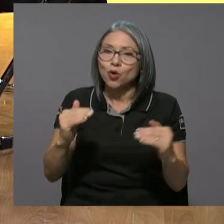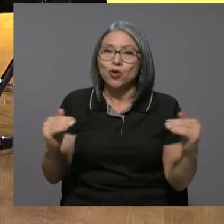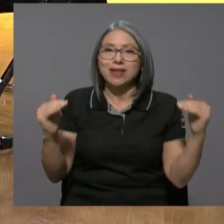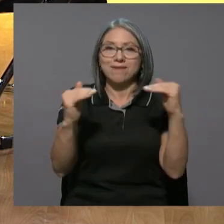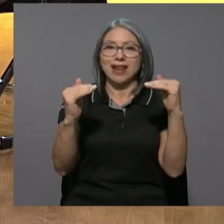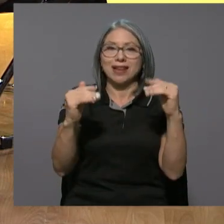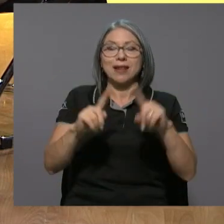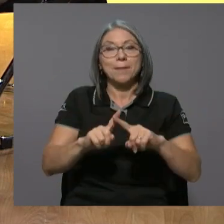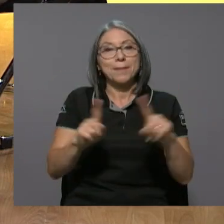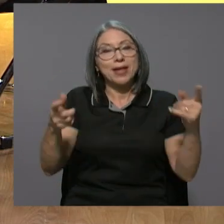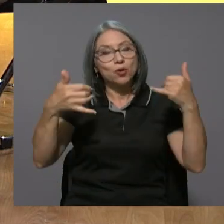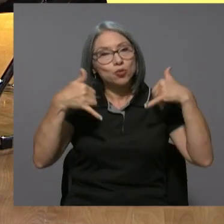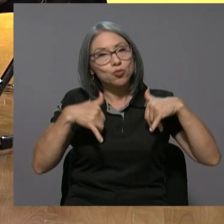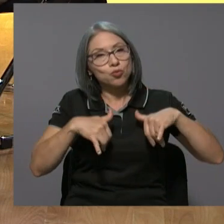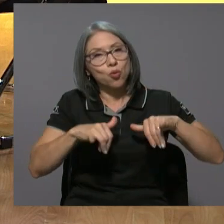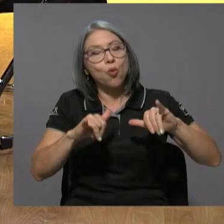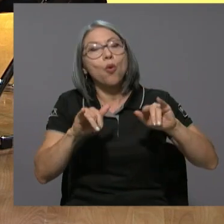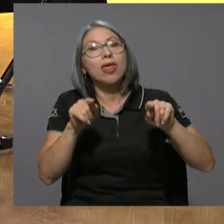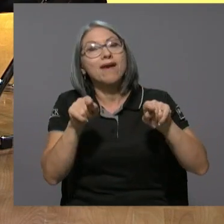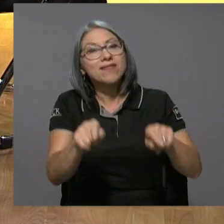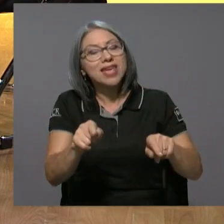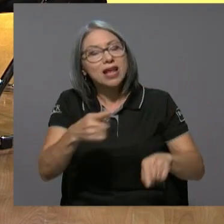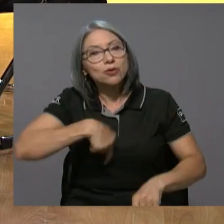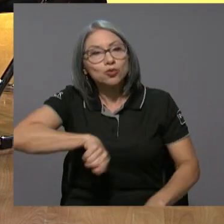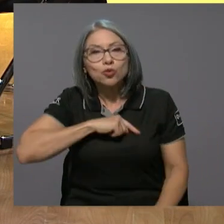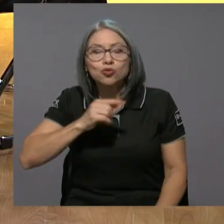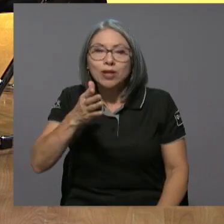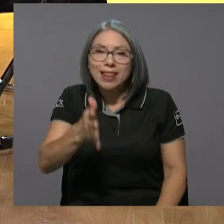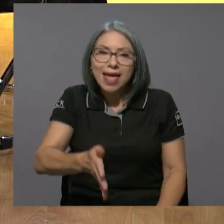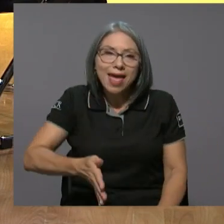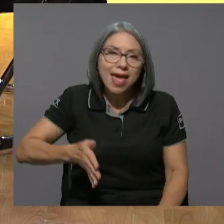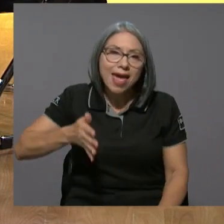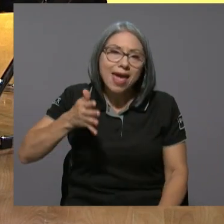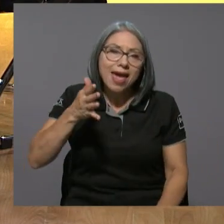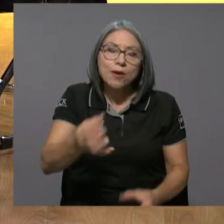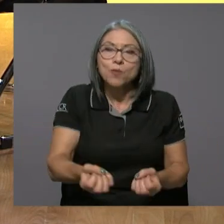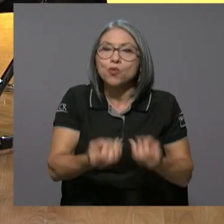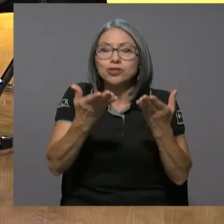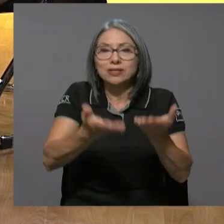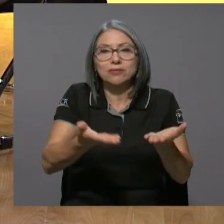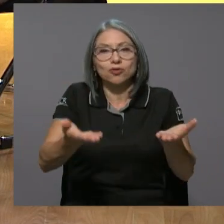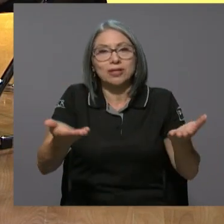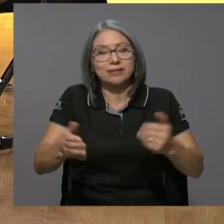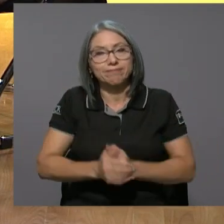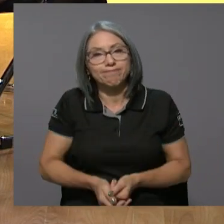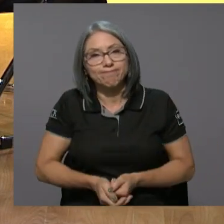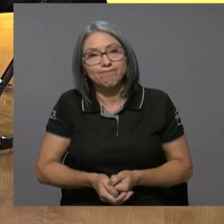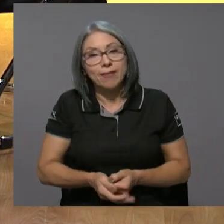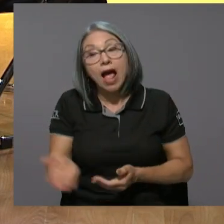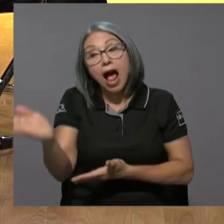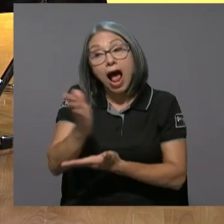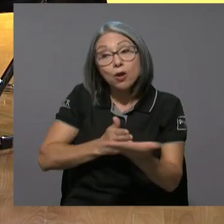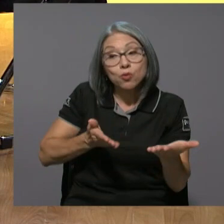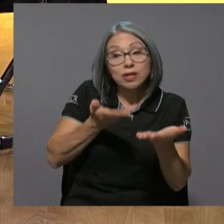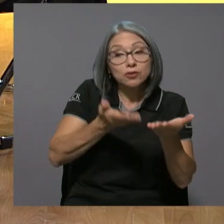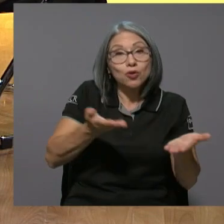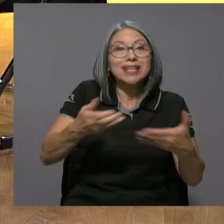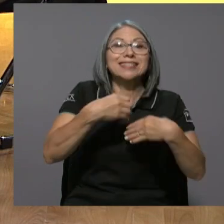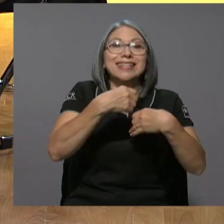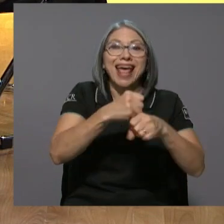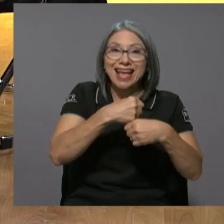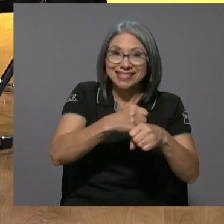Pero todavía ahí estamos lentos en muchas cosas, ¿verdad? Y algunas cosas se hacen, pero se quedan,